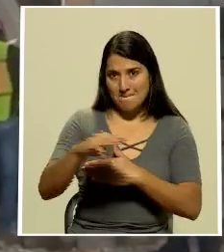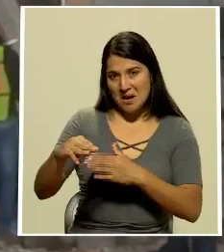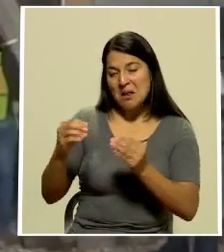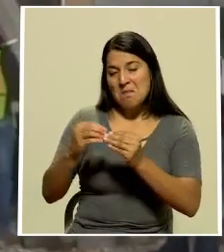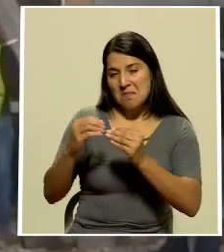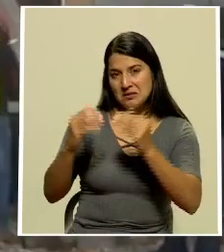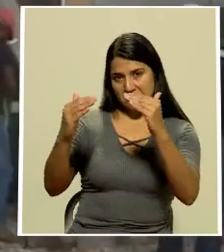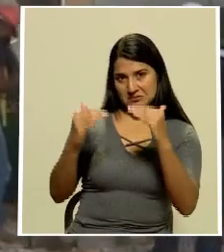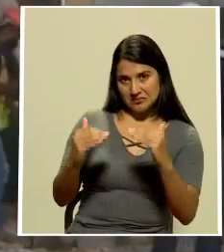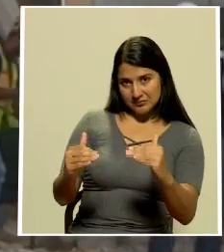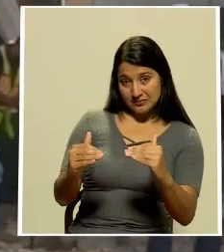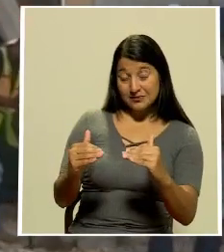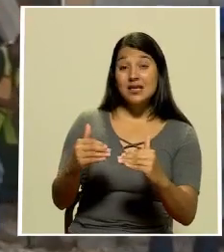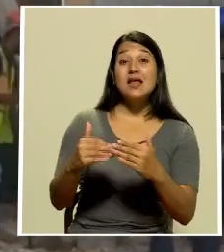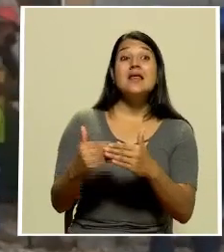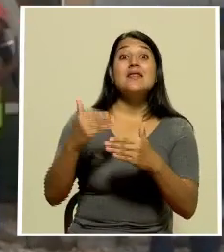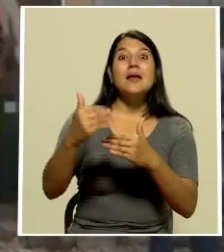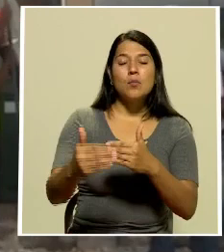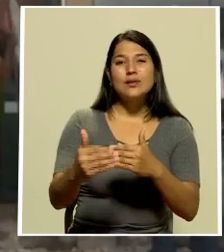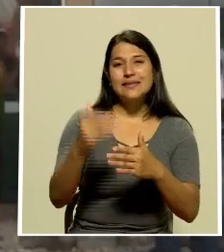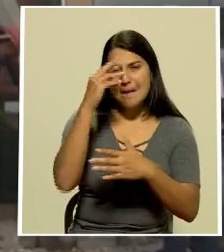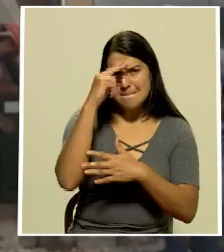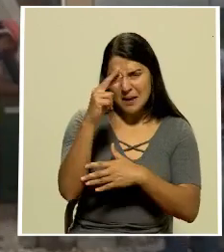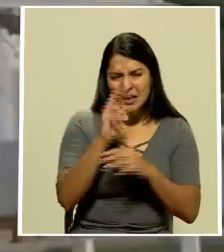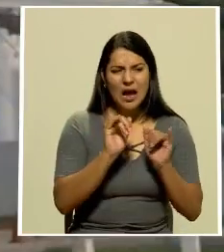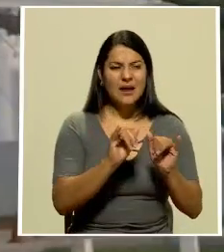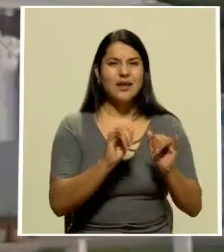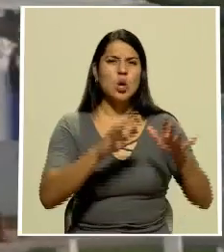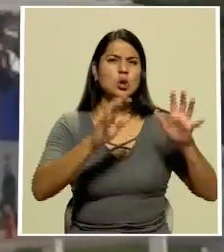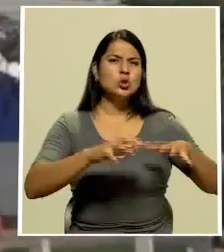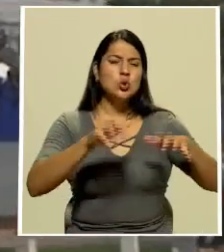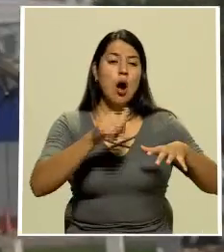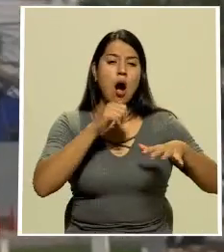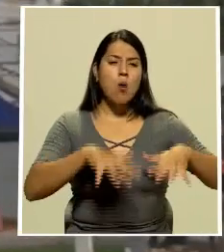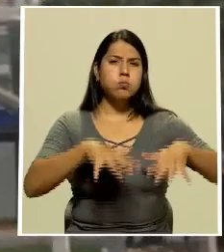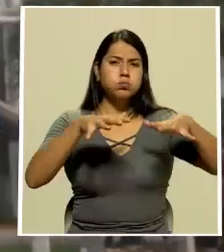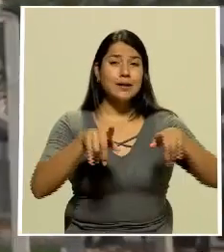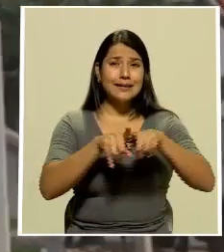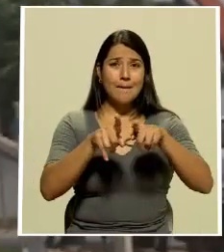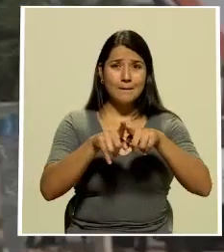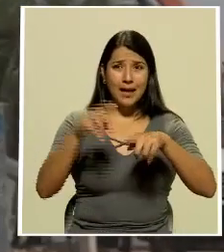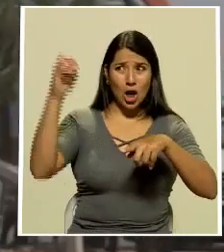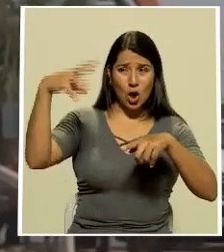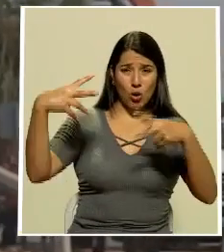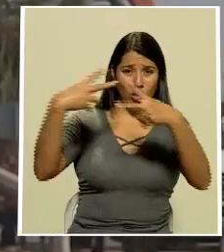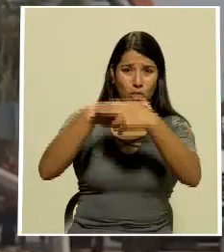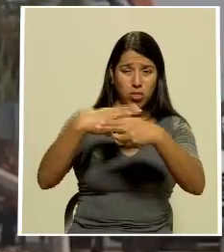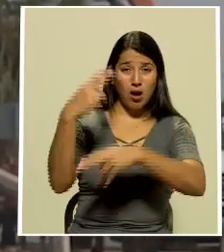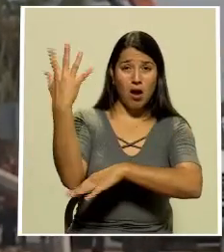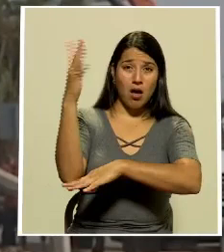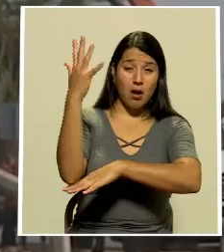el norte del estado mexicano de Quintana Roo, dejó lluvias, calles inundadas, cortes de energía, postes y árboles caídos.